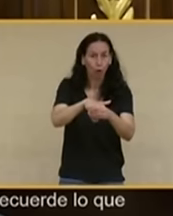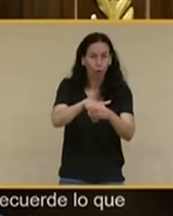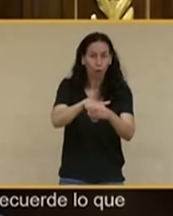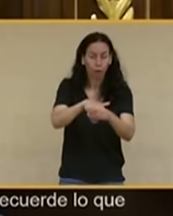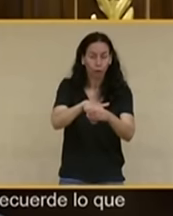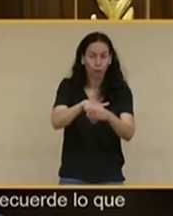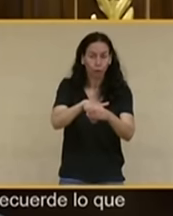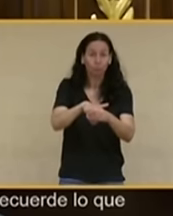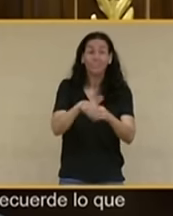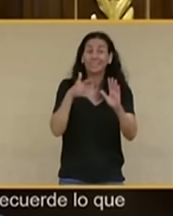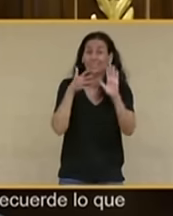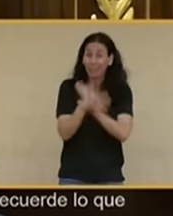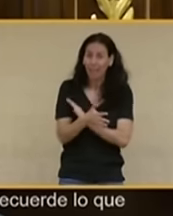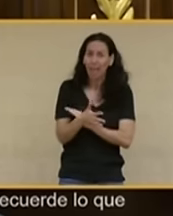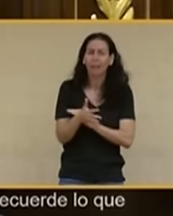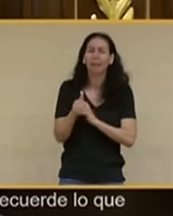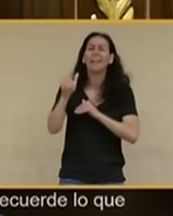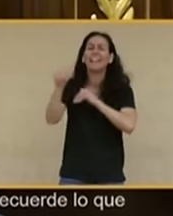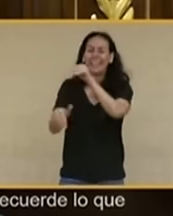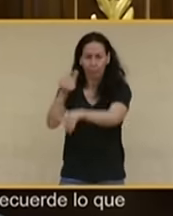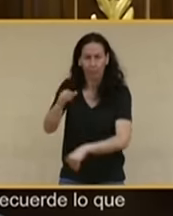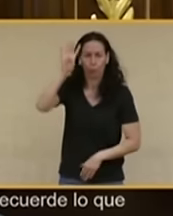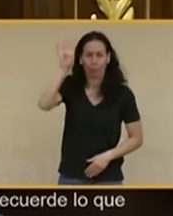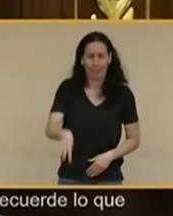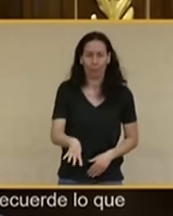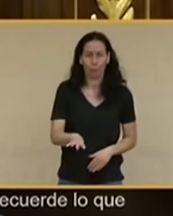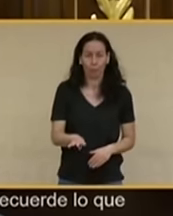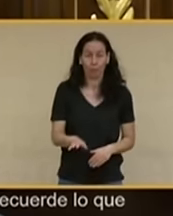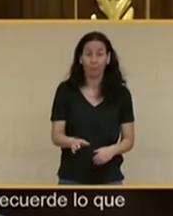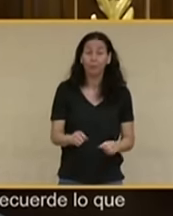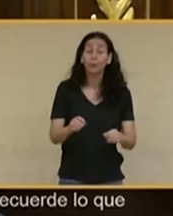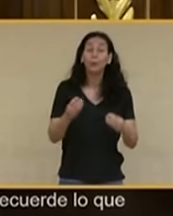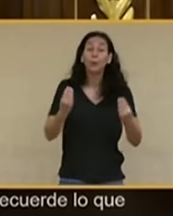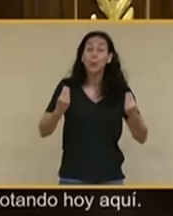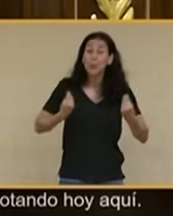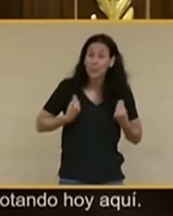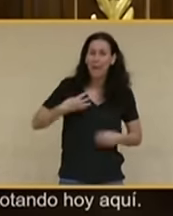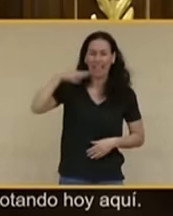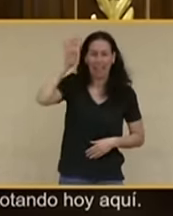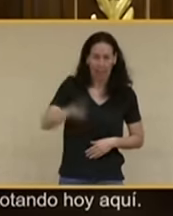parada, referéndum. Muchas gracias y viva Cataluña